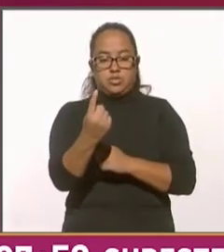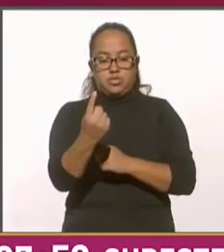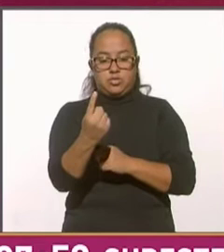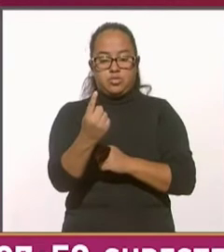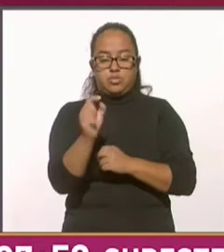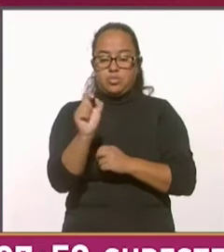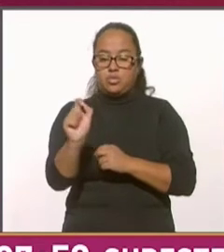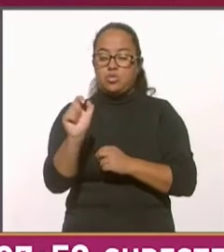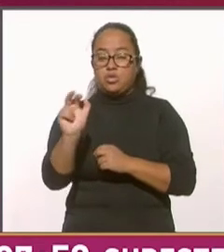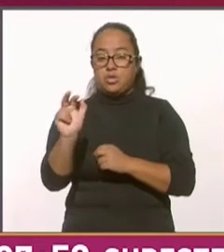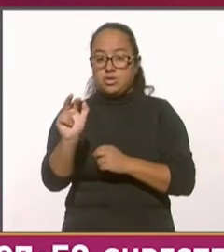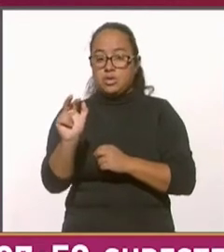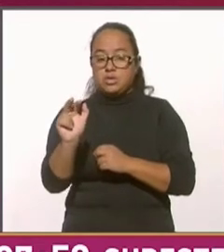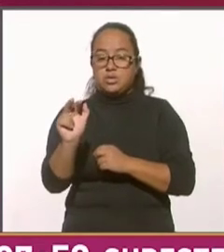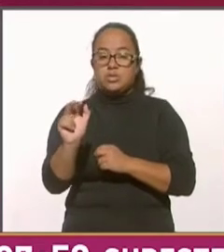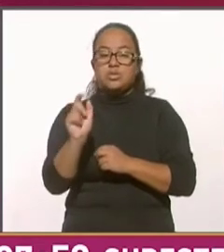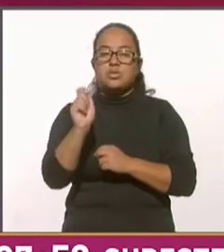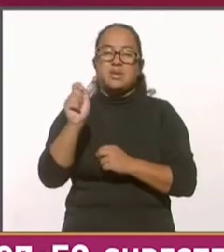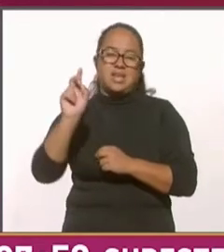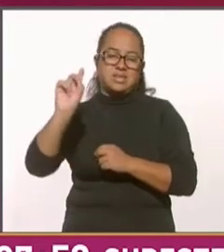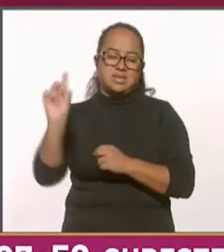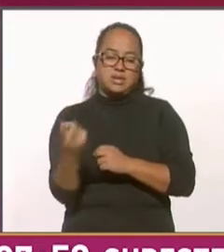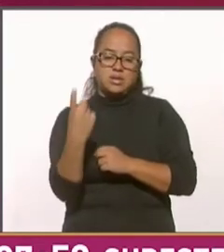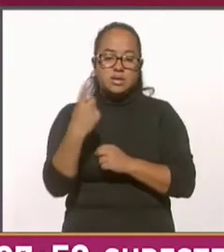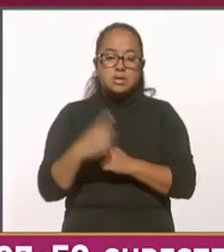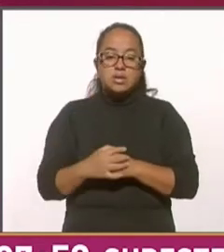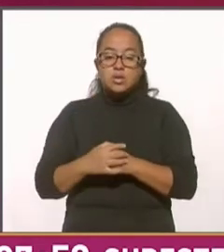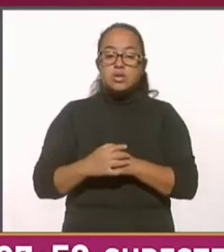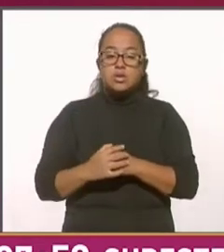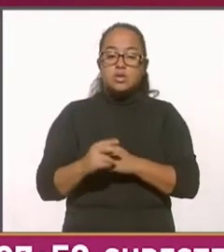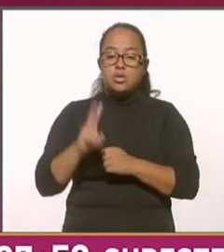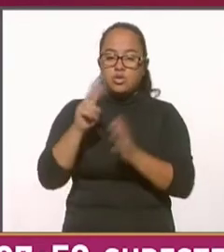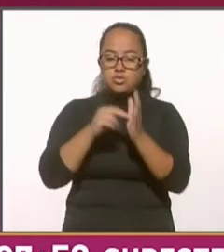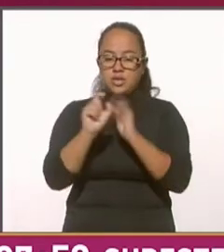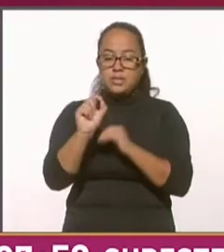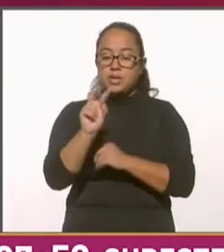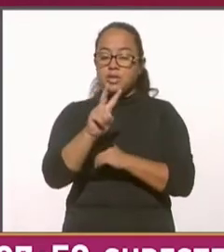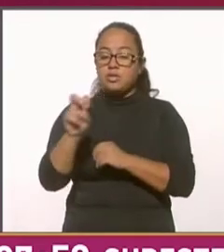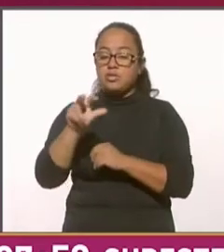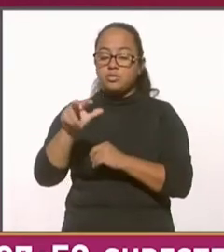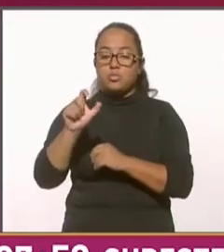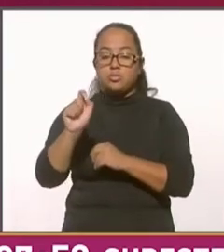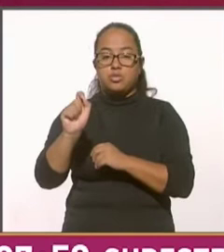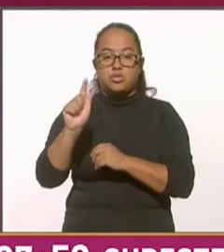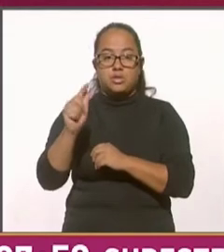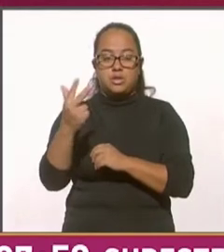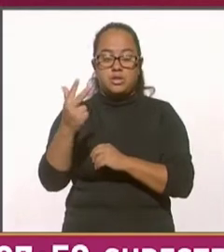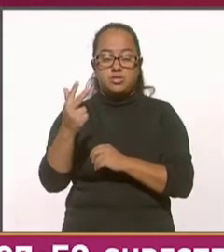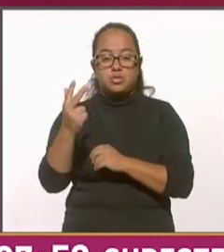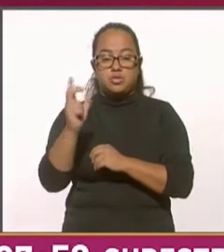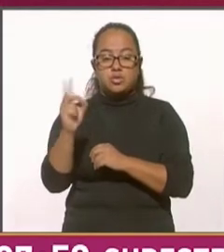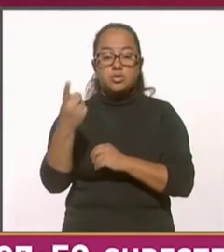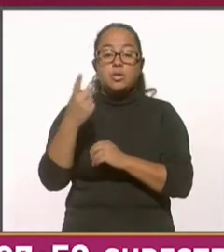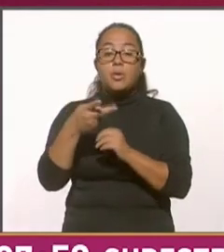221.18, aquí son dólares, 218 en el 20, pero ven el 21,